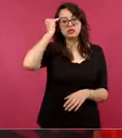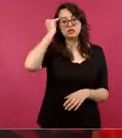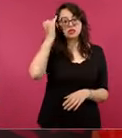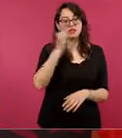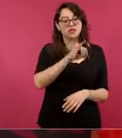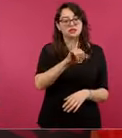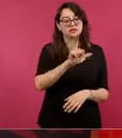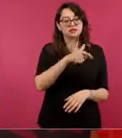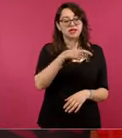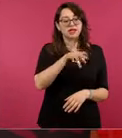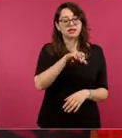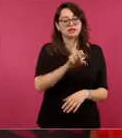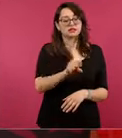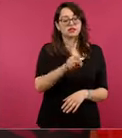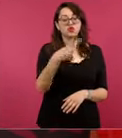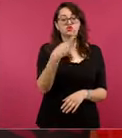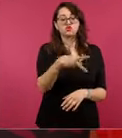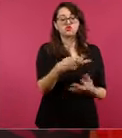para quitarles la tierra.